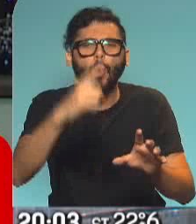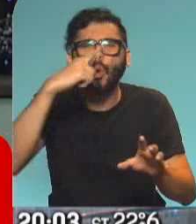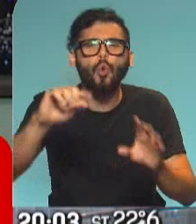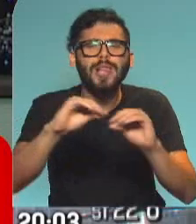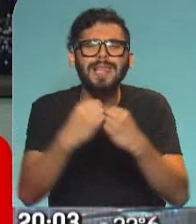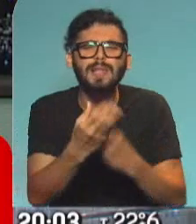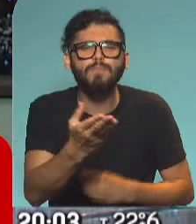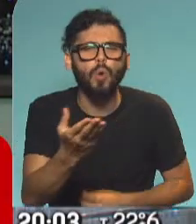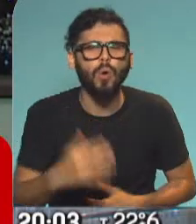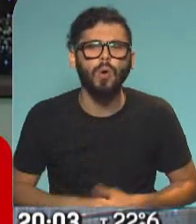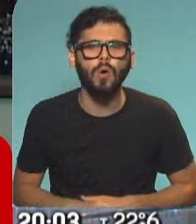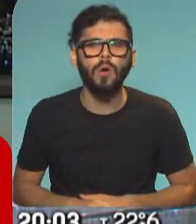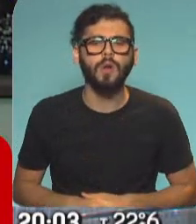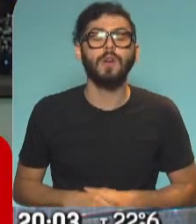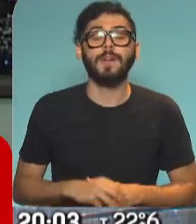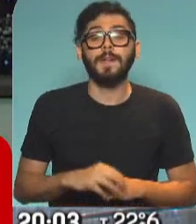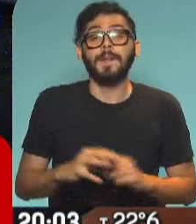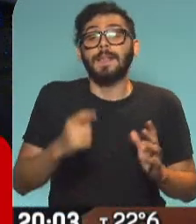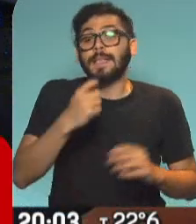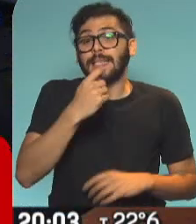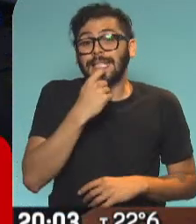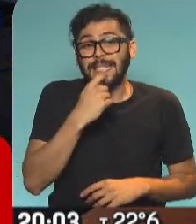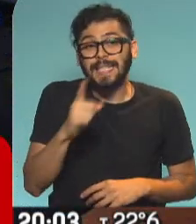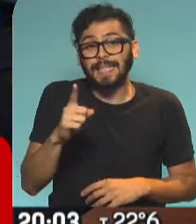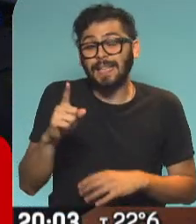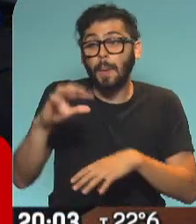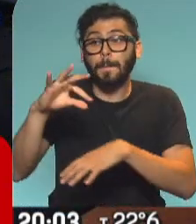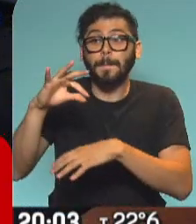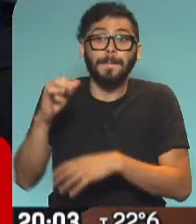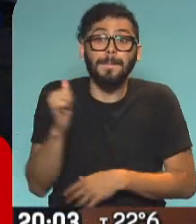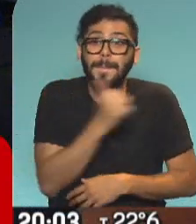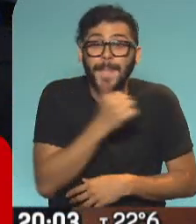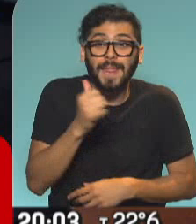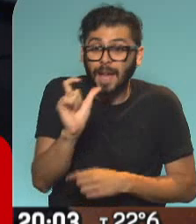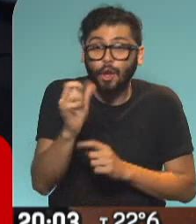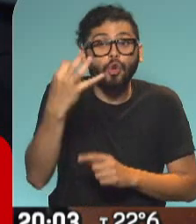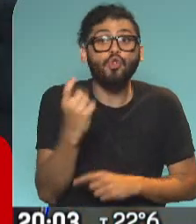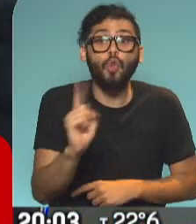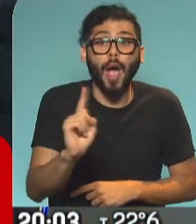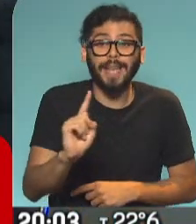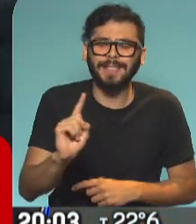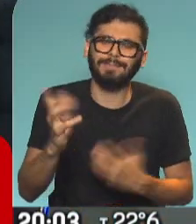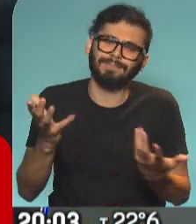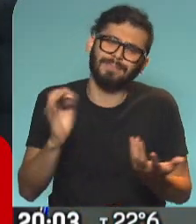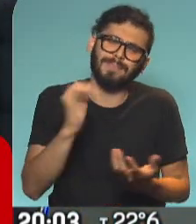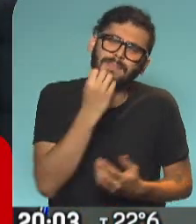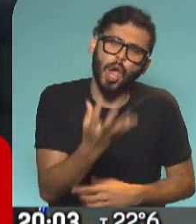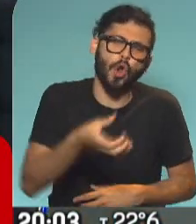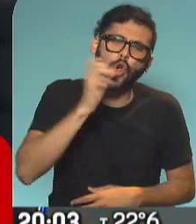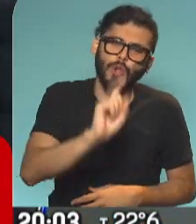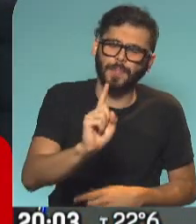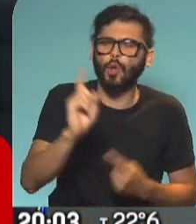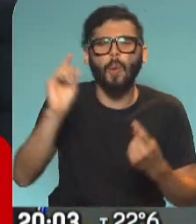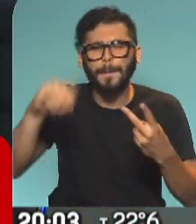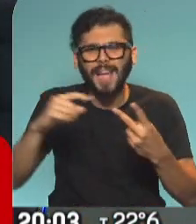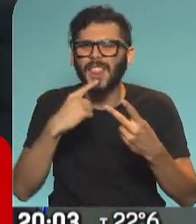último. Básicamente que si no es un medicamento, lo recomendable es no ingerirlo. Doctor. Lo que le voy a decir es un aviso más. Por favor.